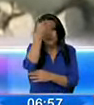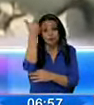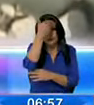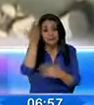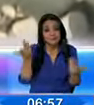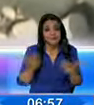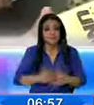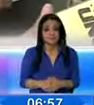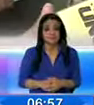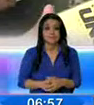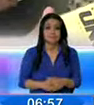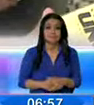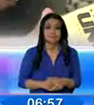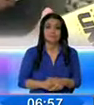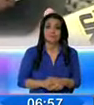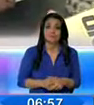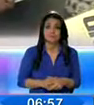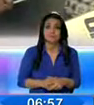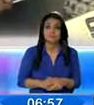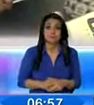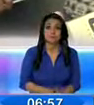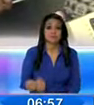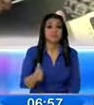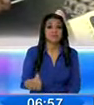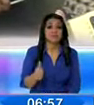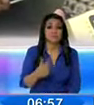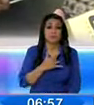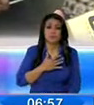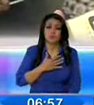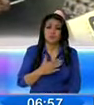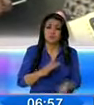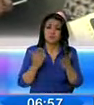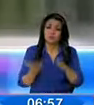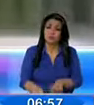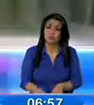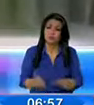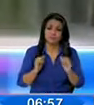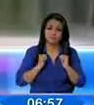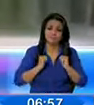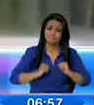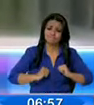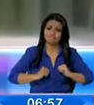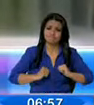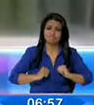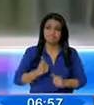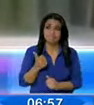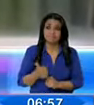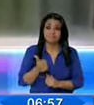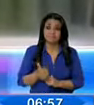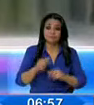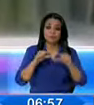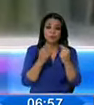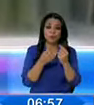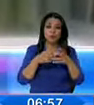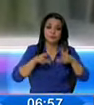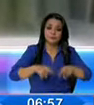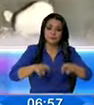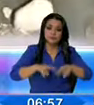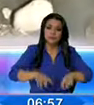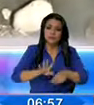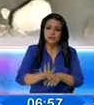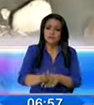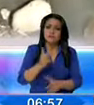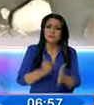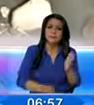en el infinito. Y se fue al abismo, sí, señor, qué triste es esto. Serán las investigaciones del CIAD las que determinan qué pasó y